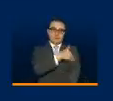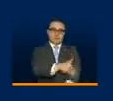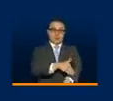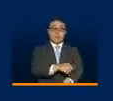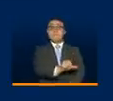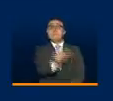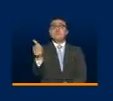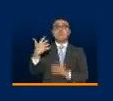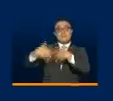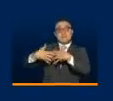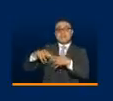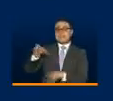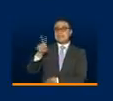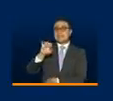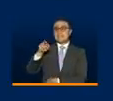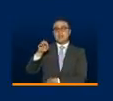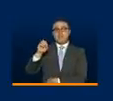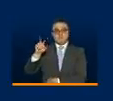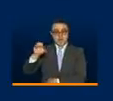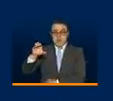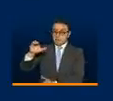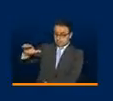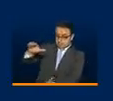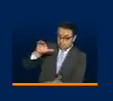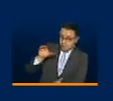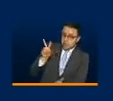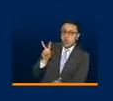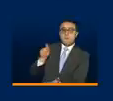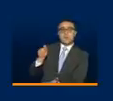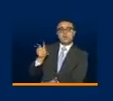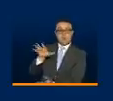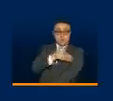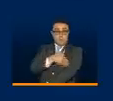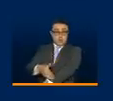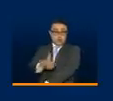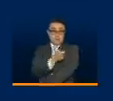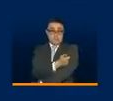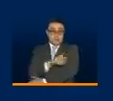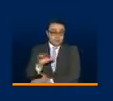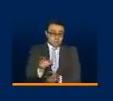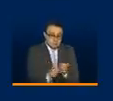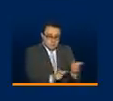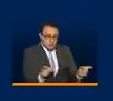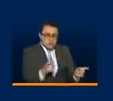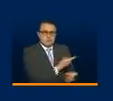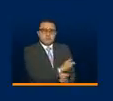Sinovac estábamos adquiriendo 2.5 millones de vacunas para